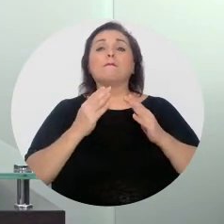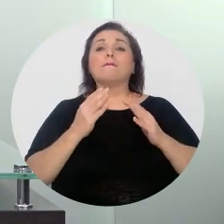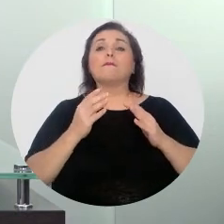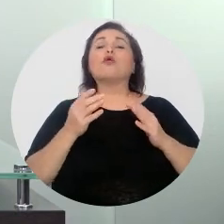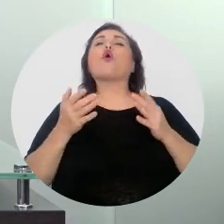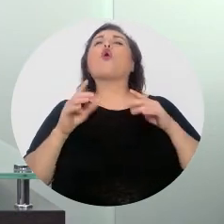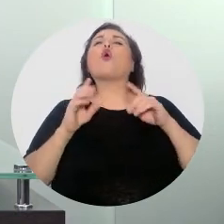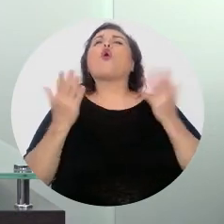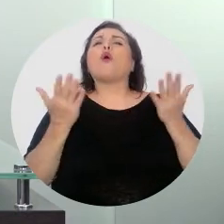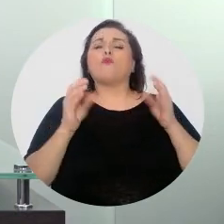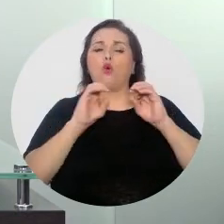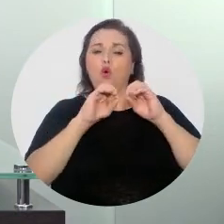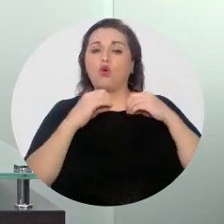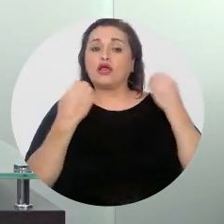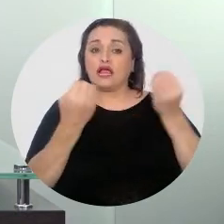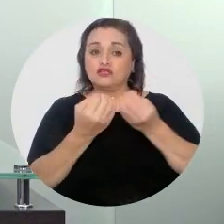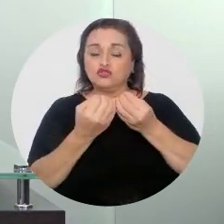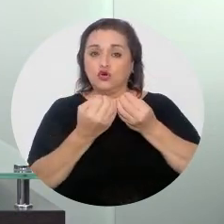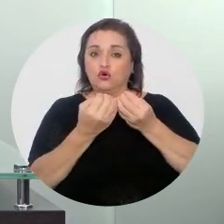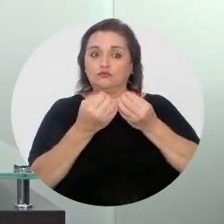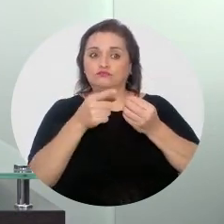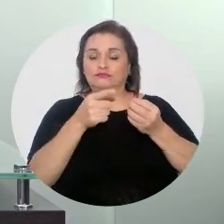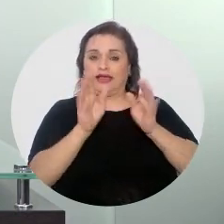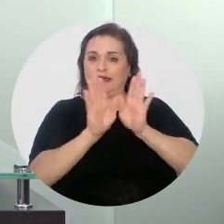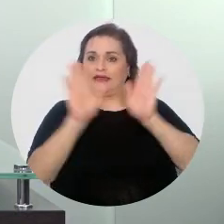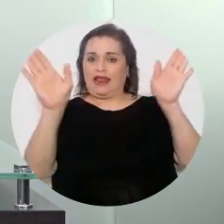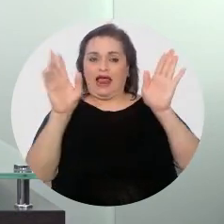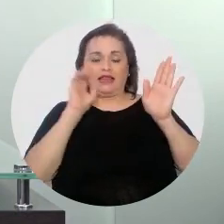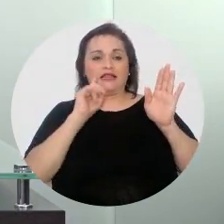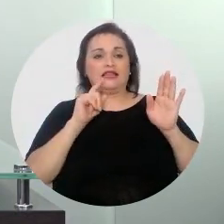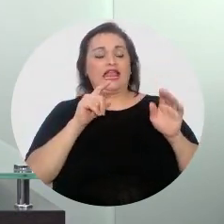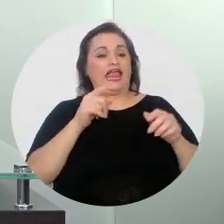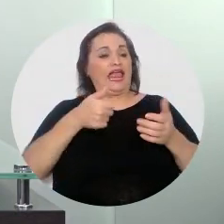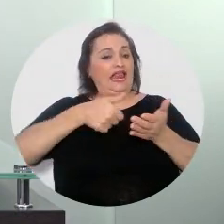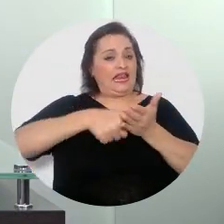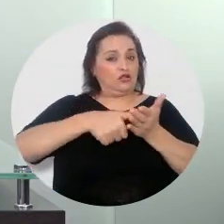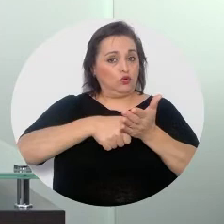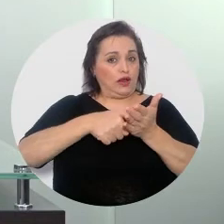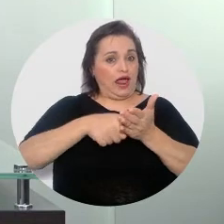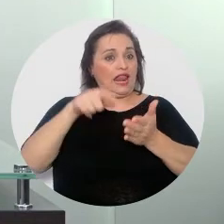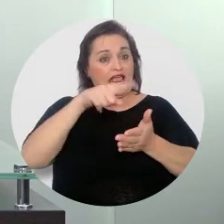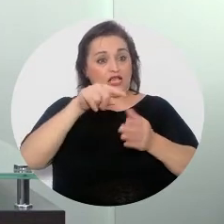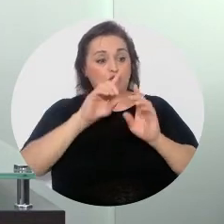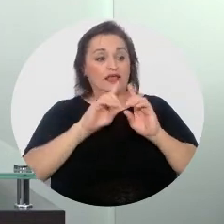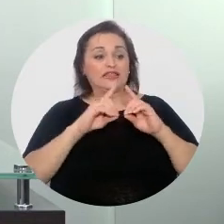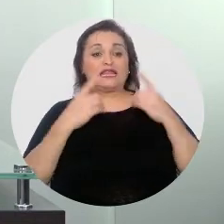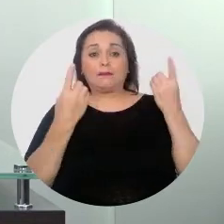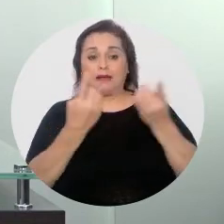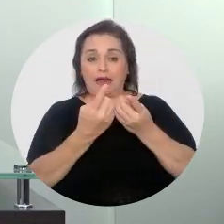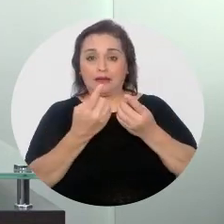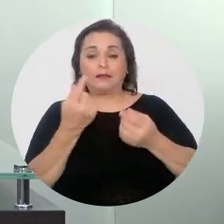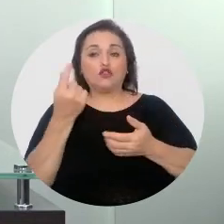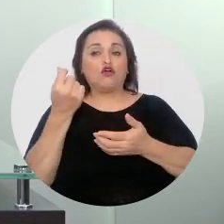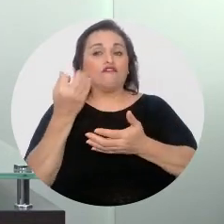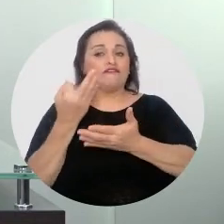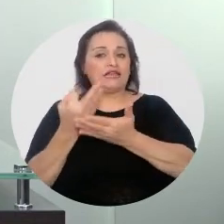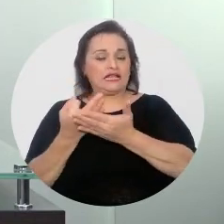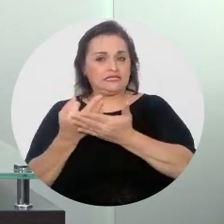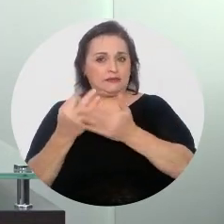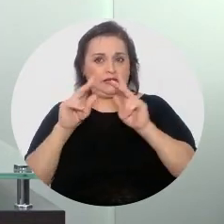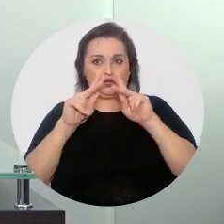por medio de la Dirección General del Registro Electoral a través del Departamento